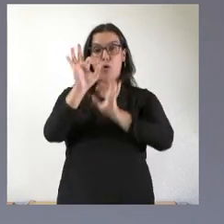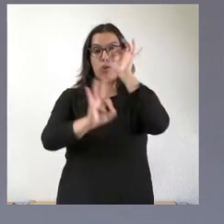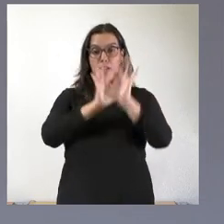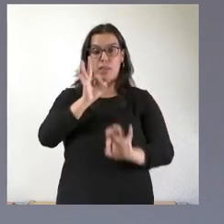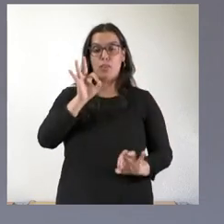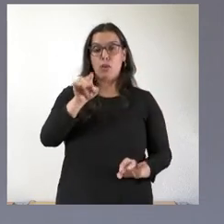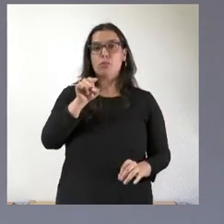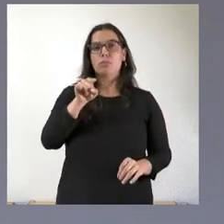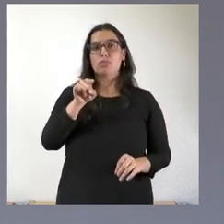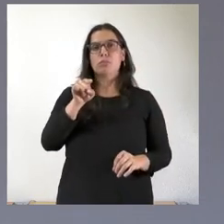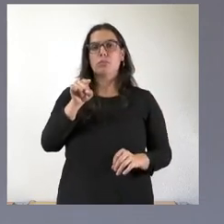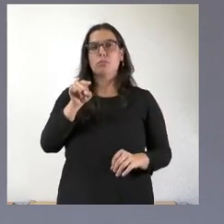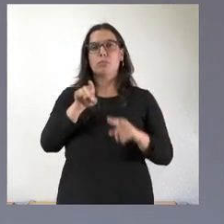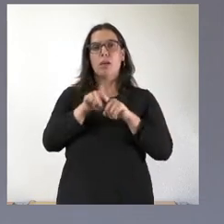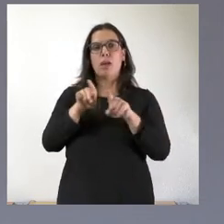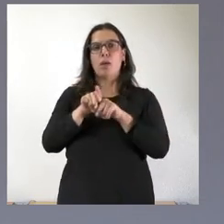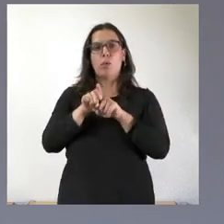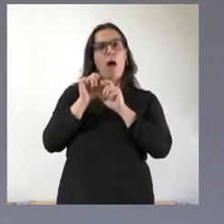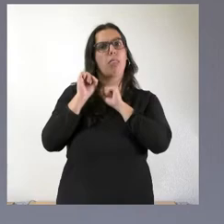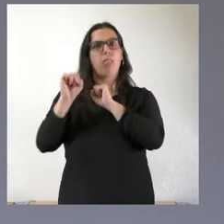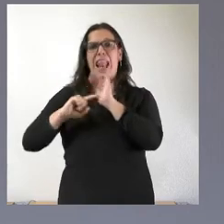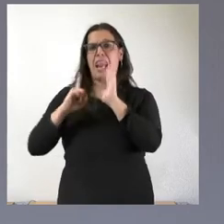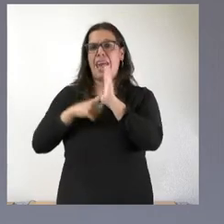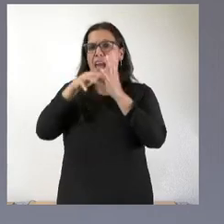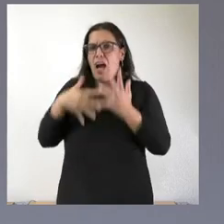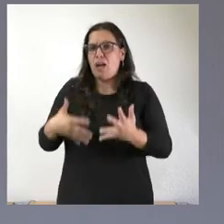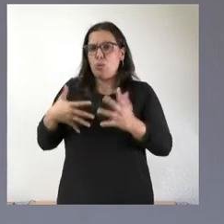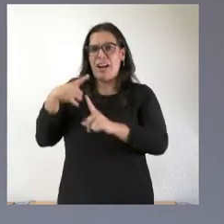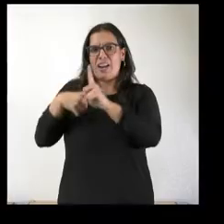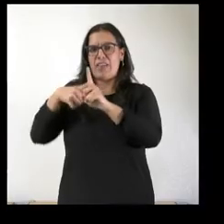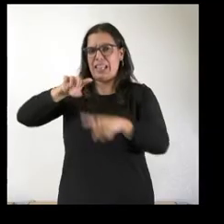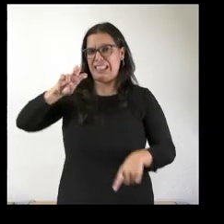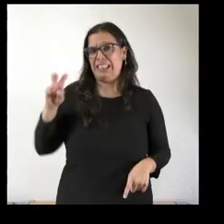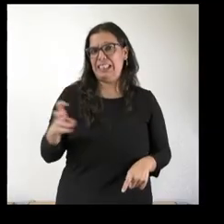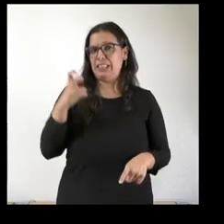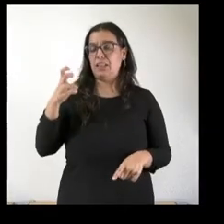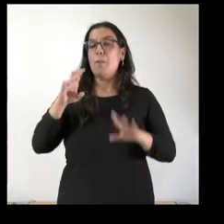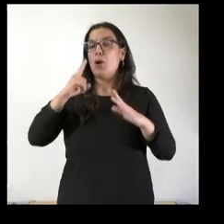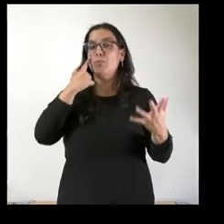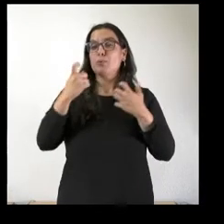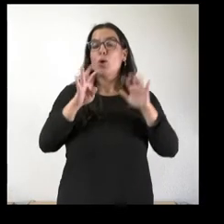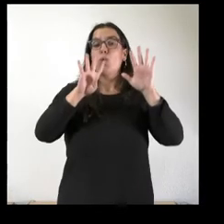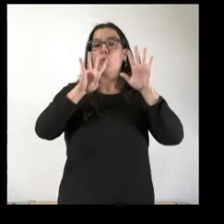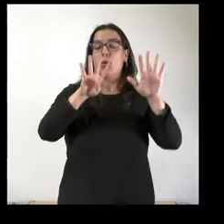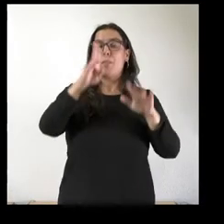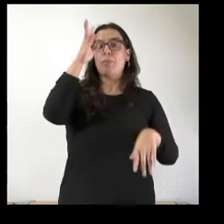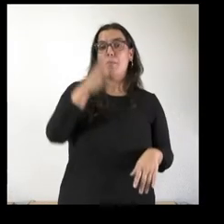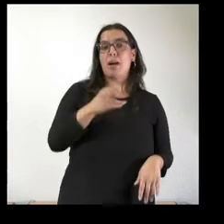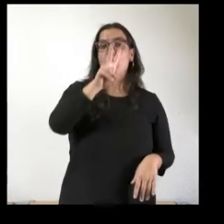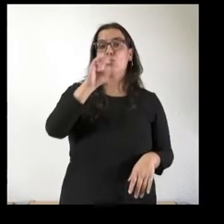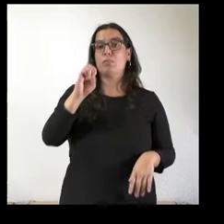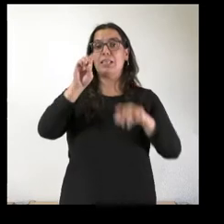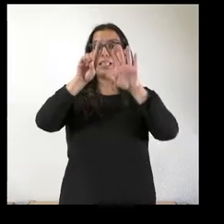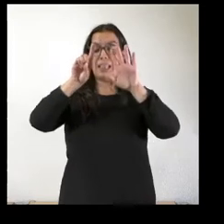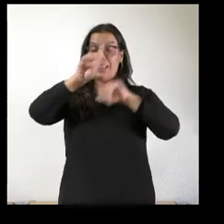la legislación actual y de referencia, pero he de destacar aquí la Ley 9/2018 de Transporte Público de